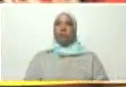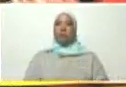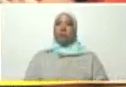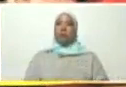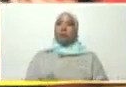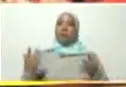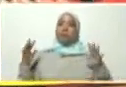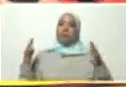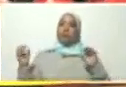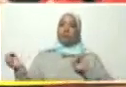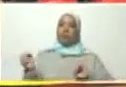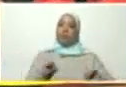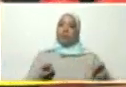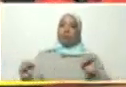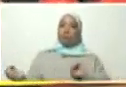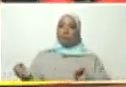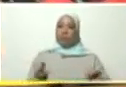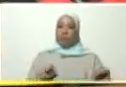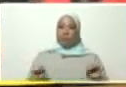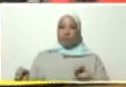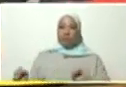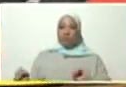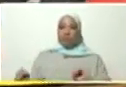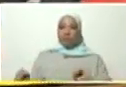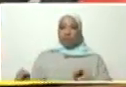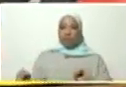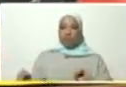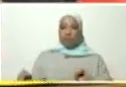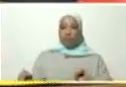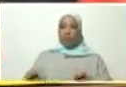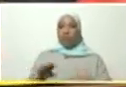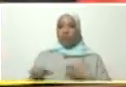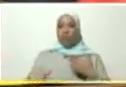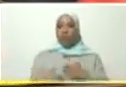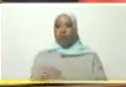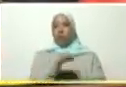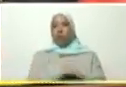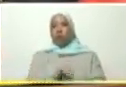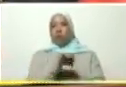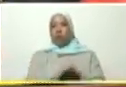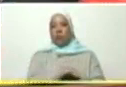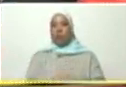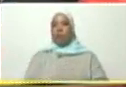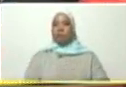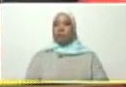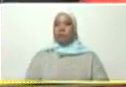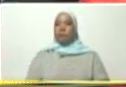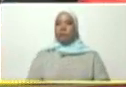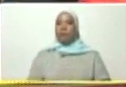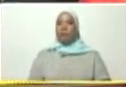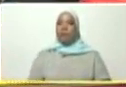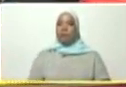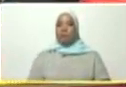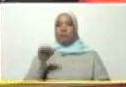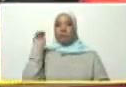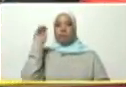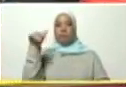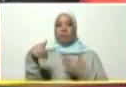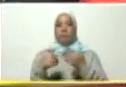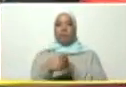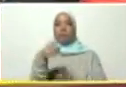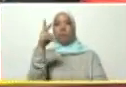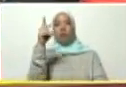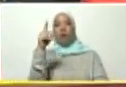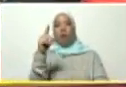un movimiento de movimiento y después todo el camino que hemos transitado el primer congreso el